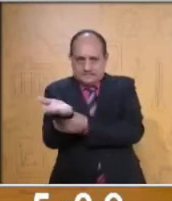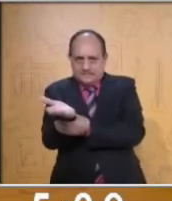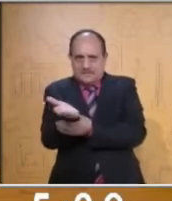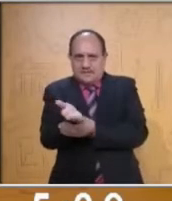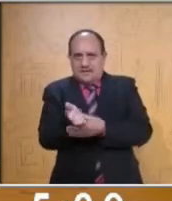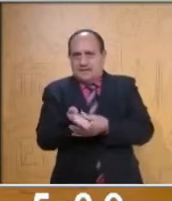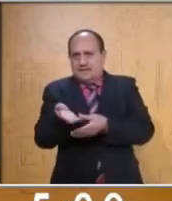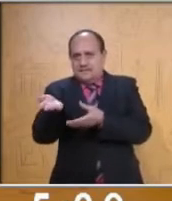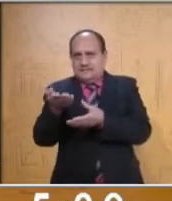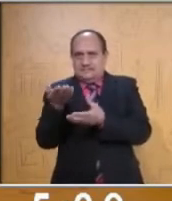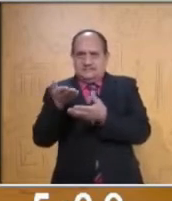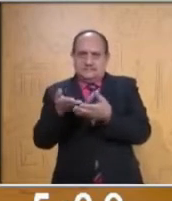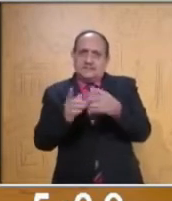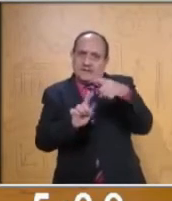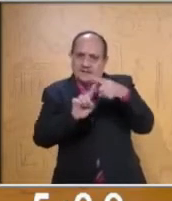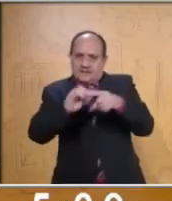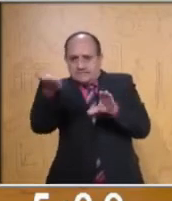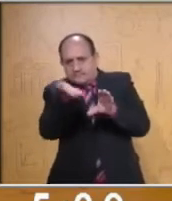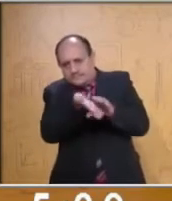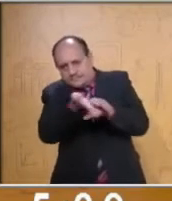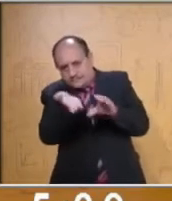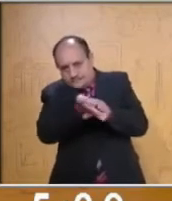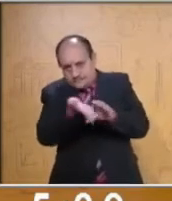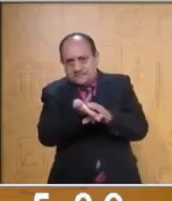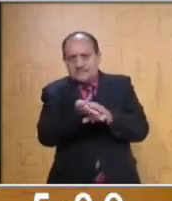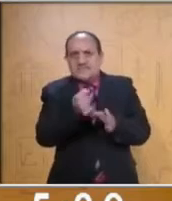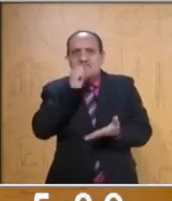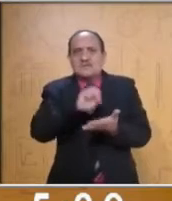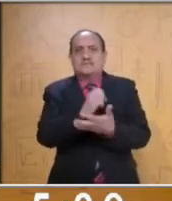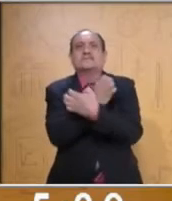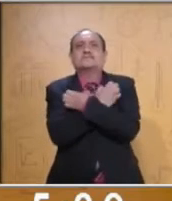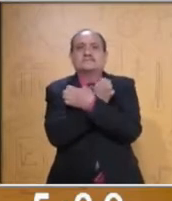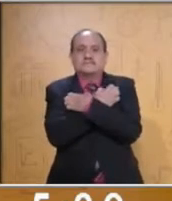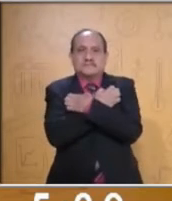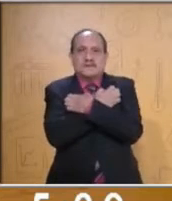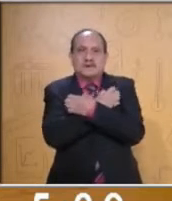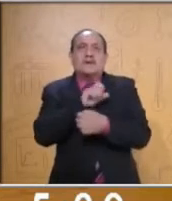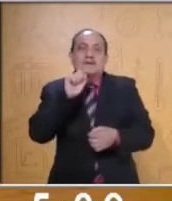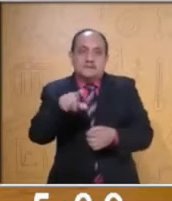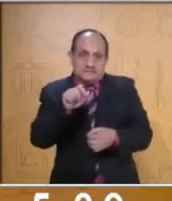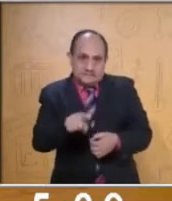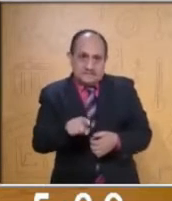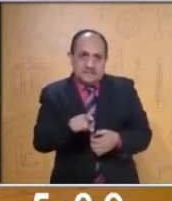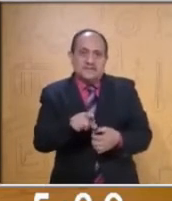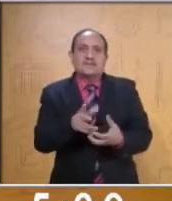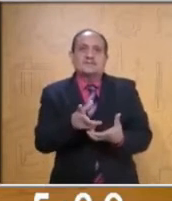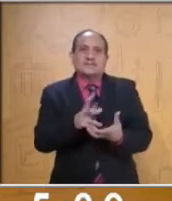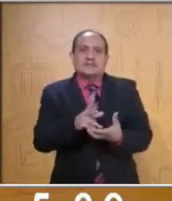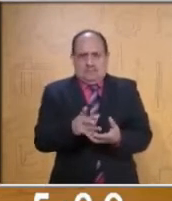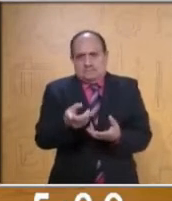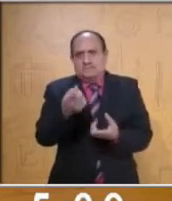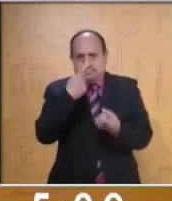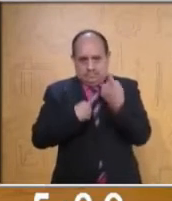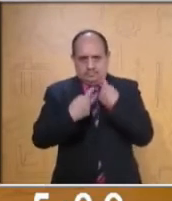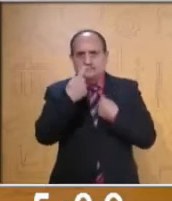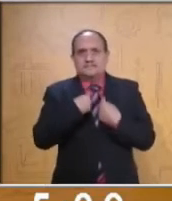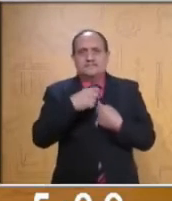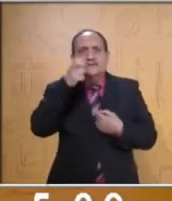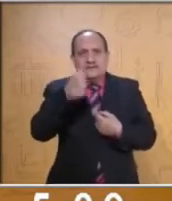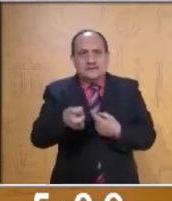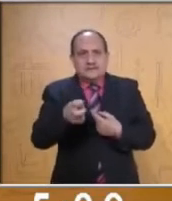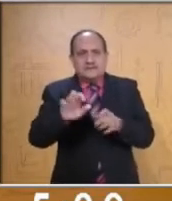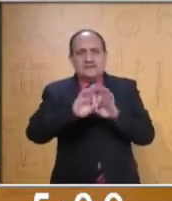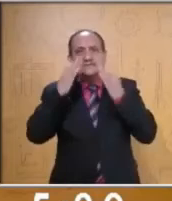este instrumento para guardar nuestras experiencias. Nuestra Secretaría de Educación incluso también nos los comentaba. Esta es